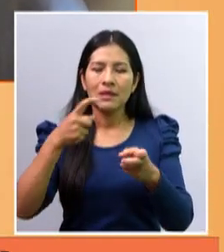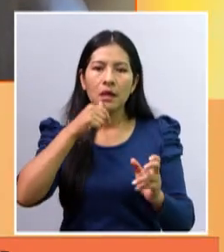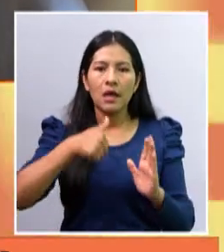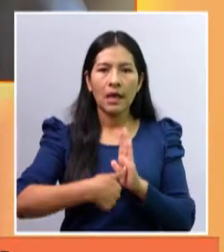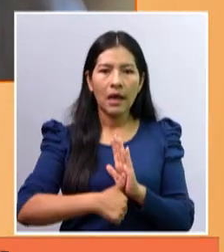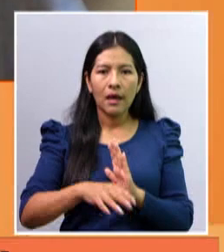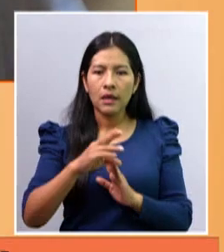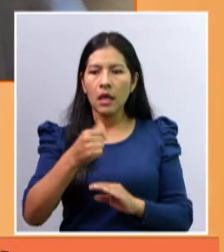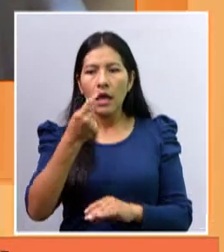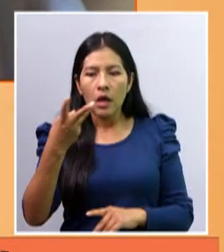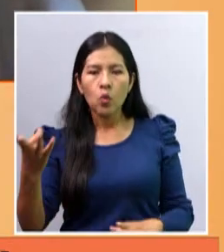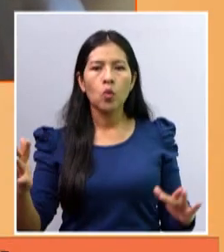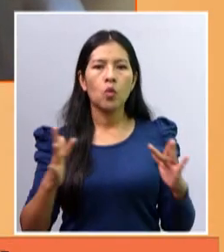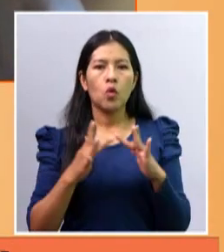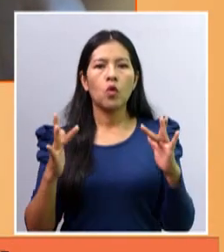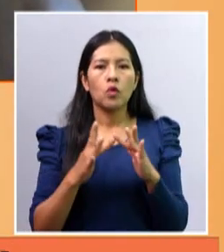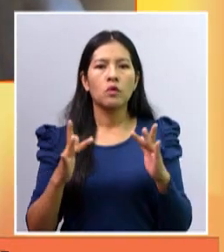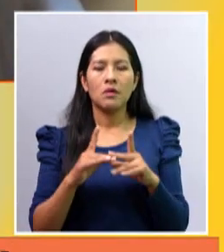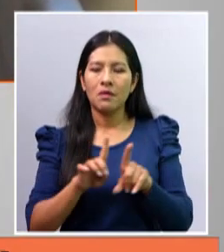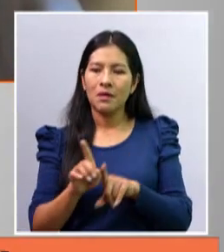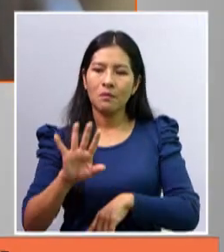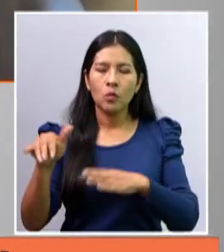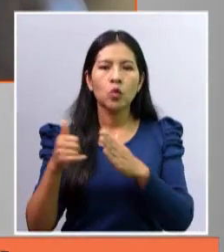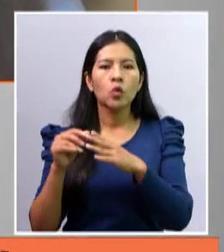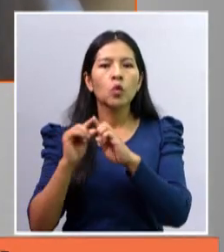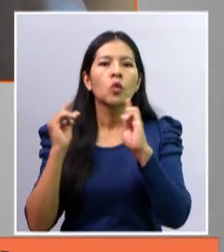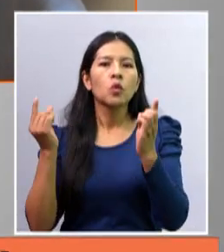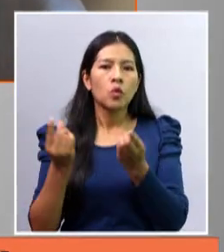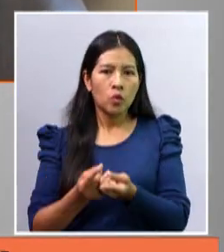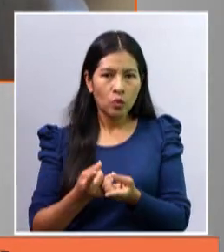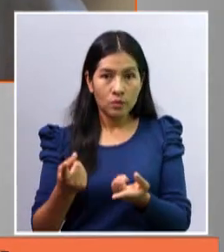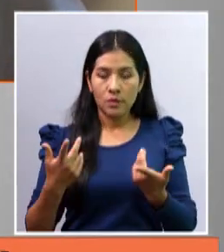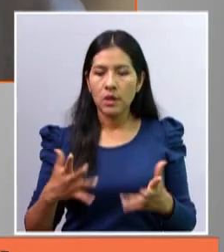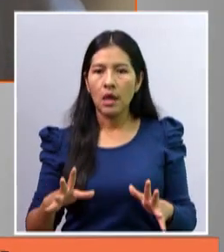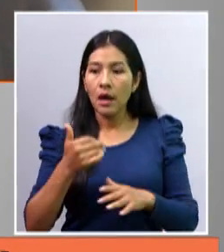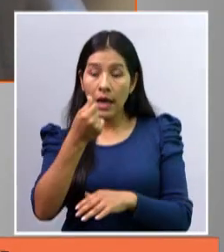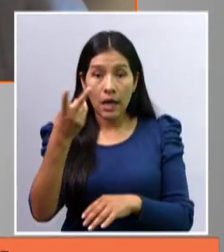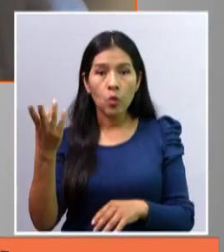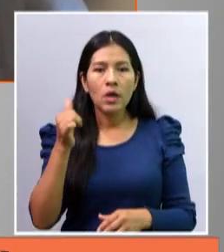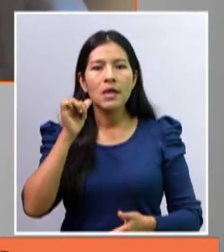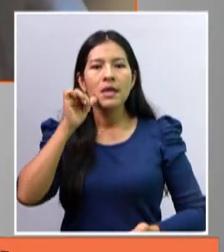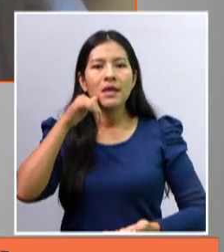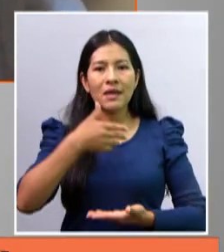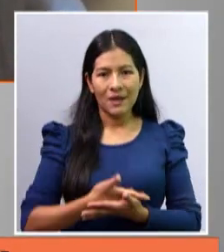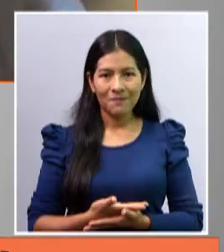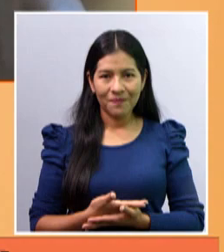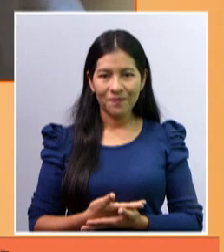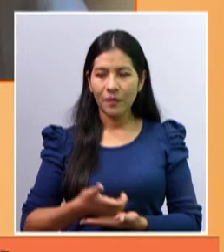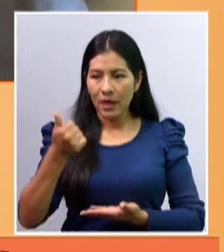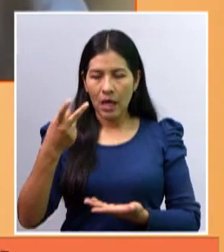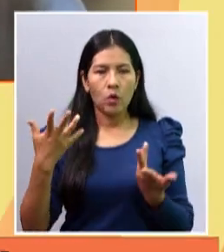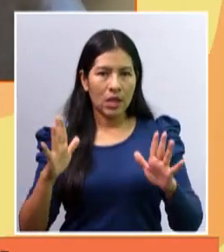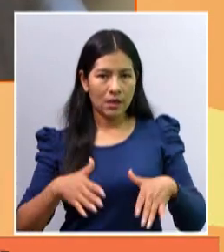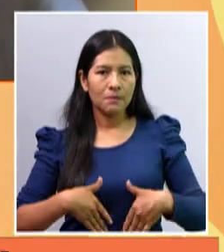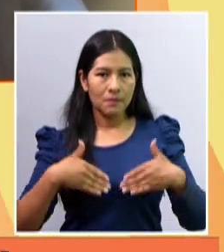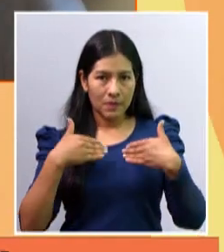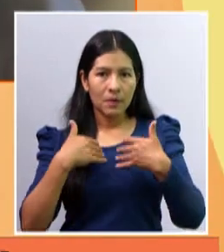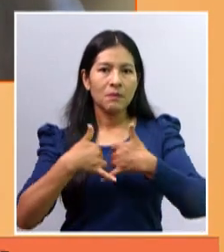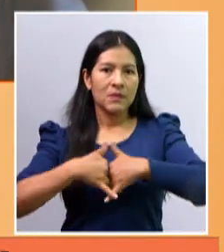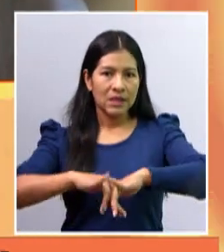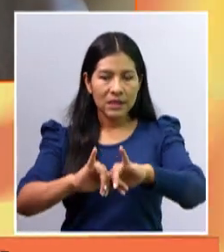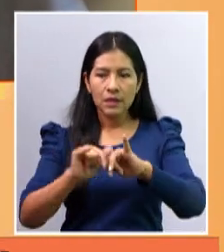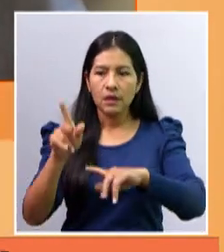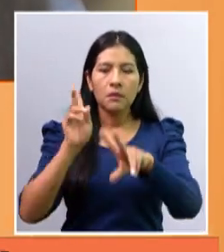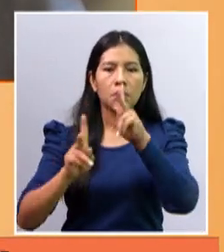contacto también con estos grupos de Ya pues algunas son hijas que siguen vivas de las personas que